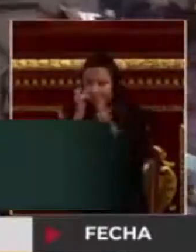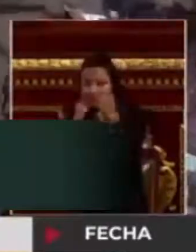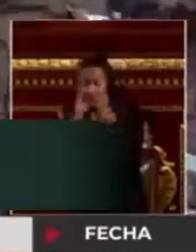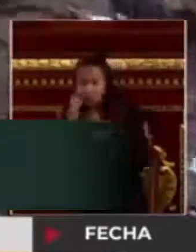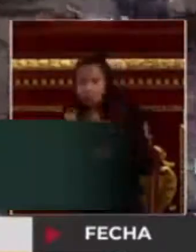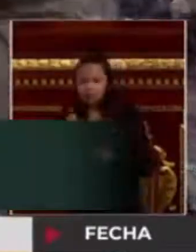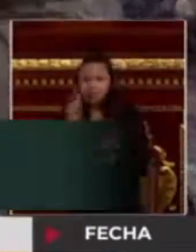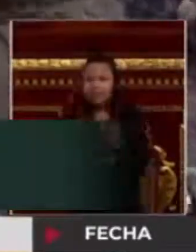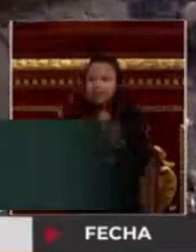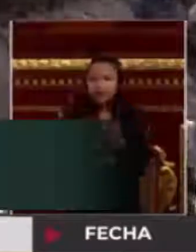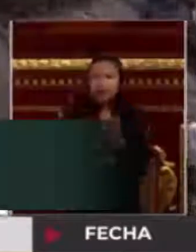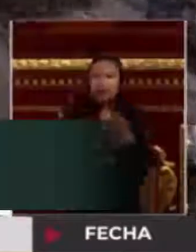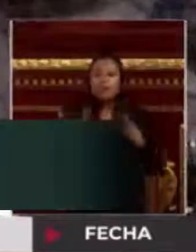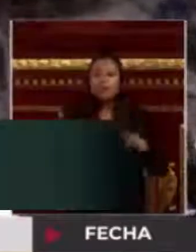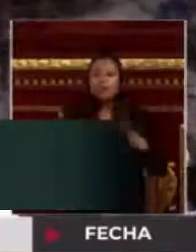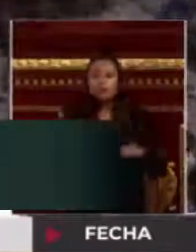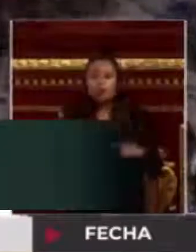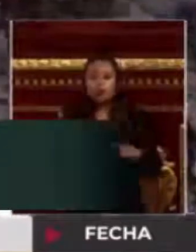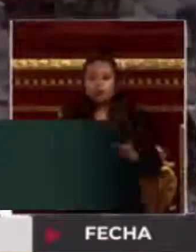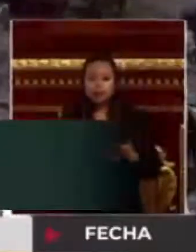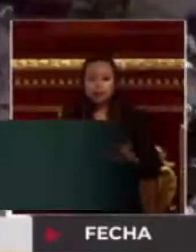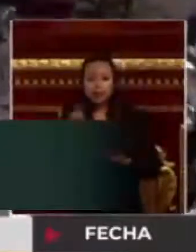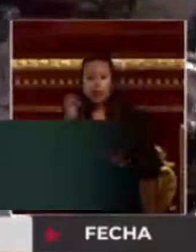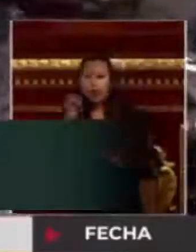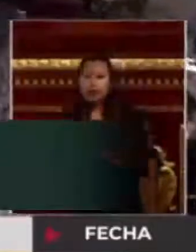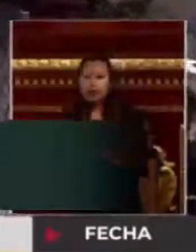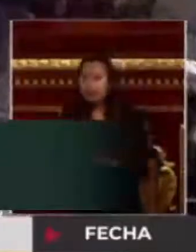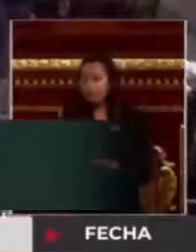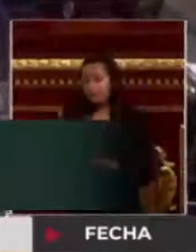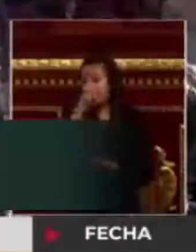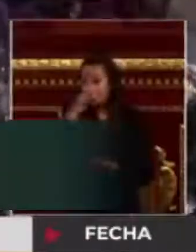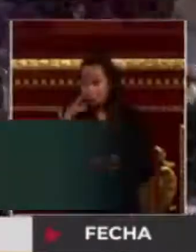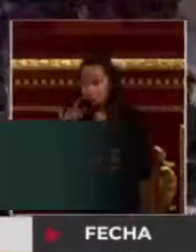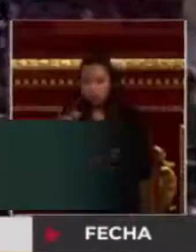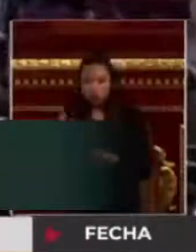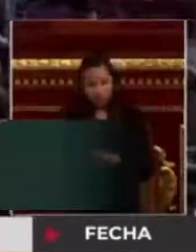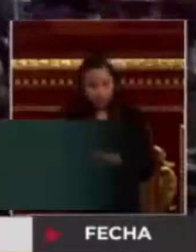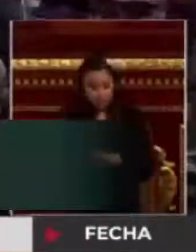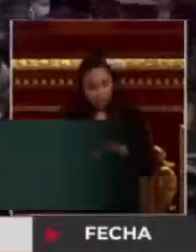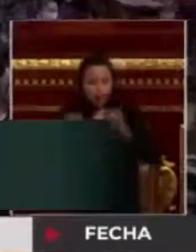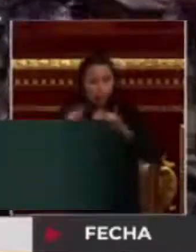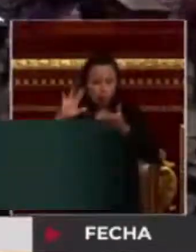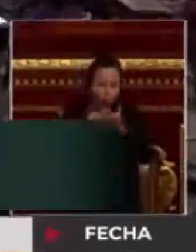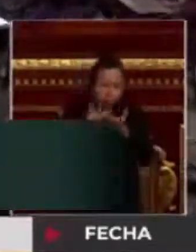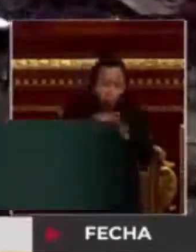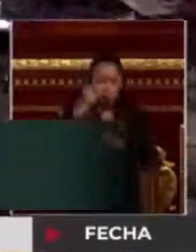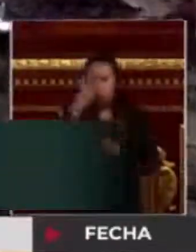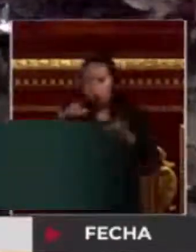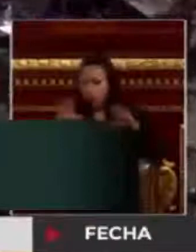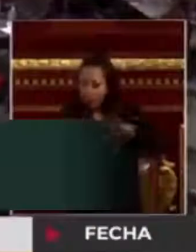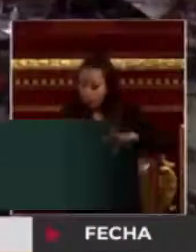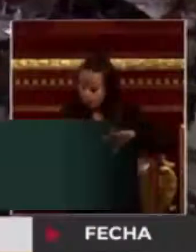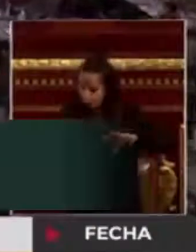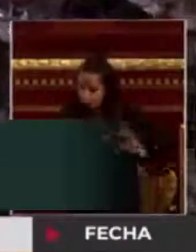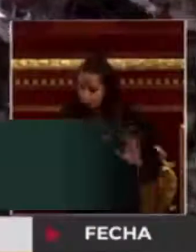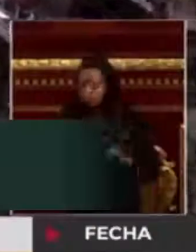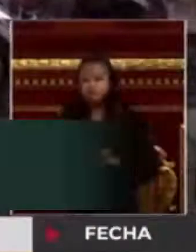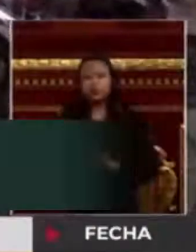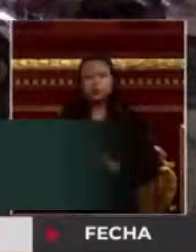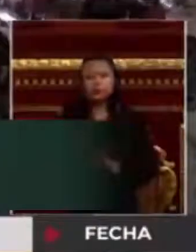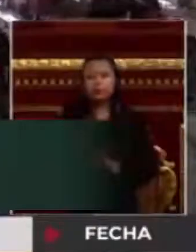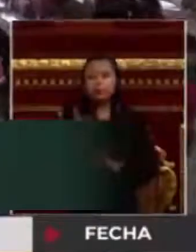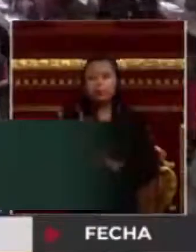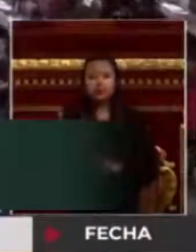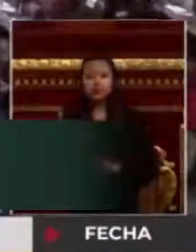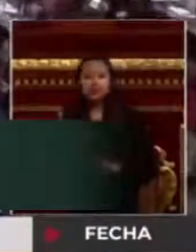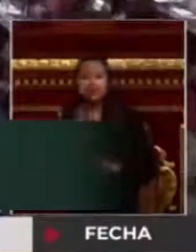electrónicas a las y los estudiantes de primaria y secundaria cuando surja una emergencia sanitaria como la del COVID-19, con el propósito de garantizar